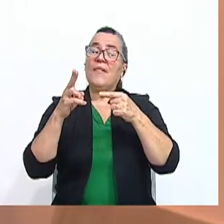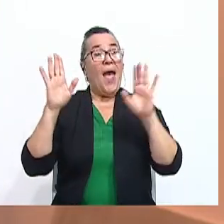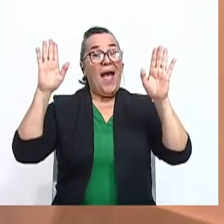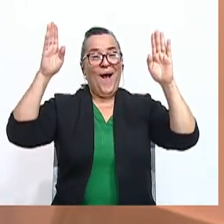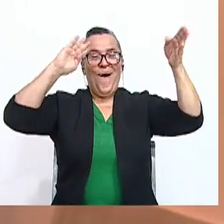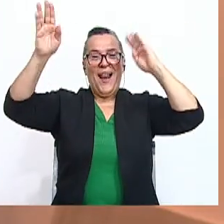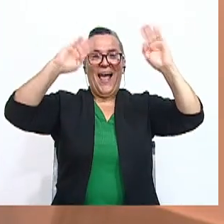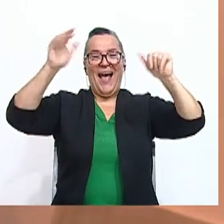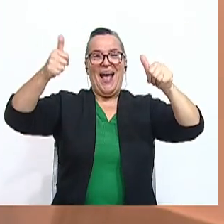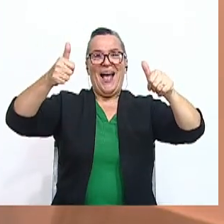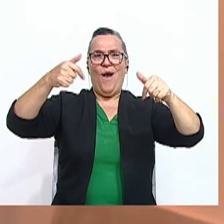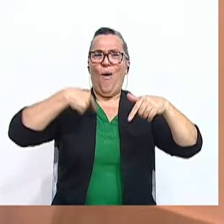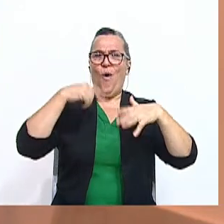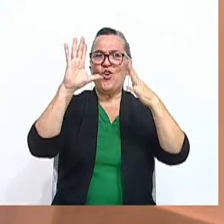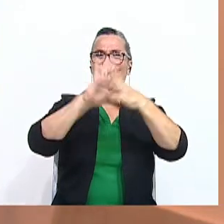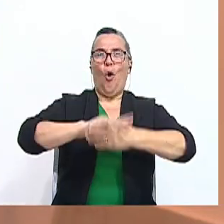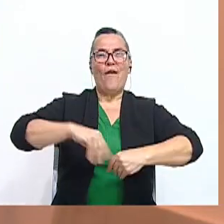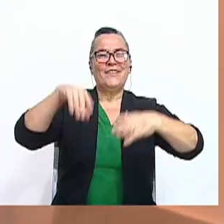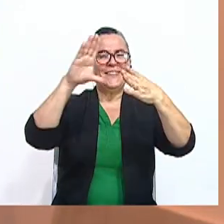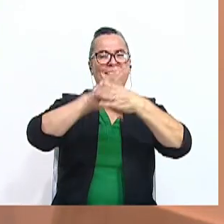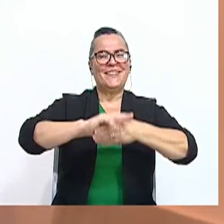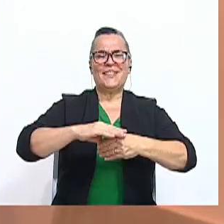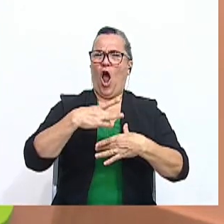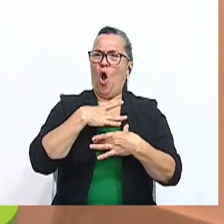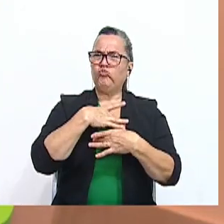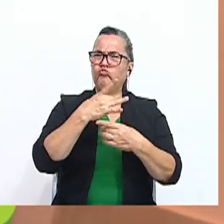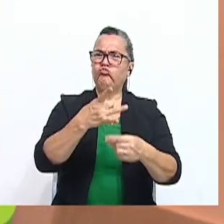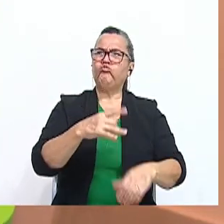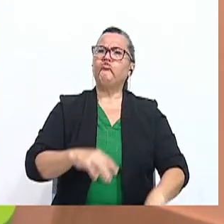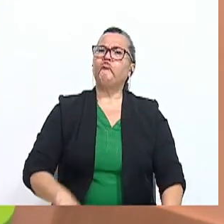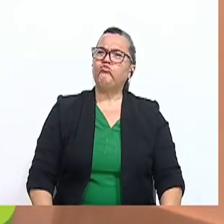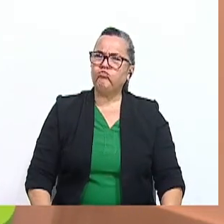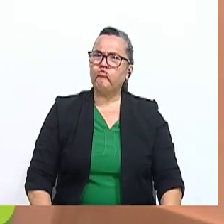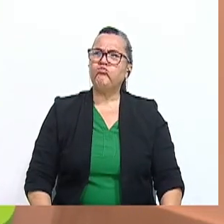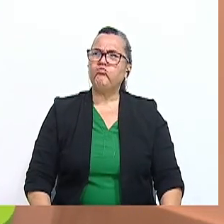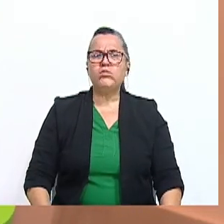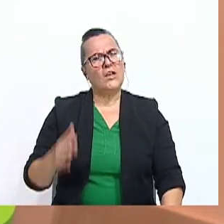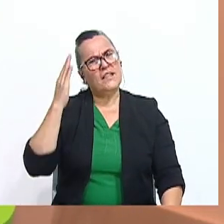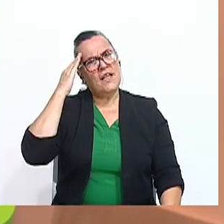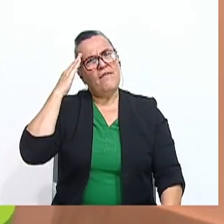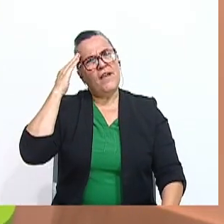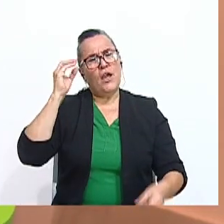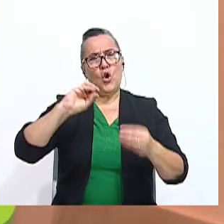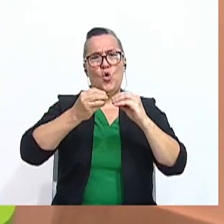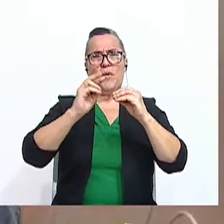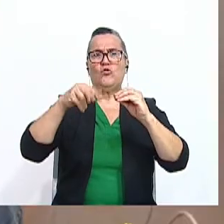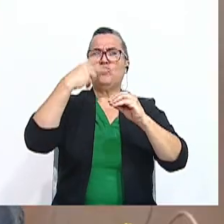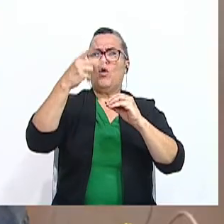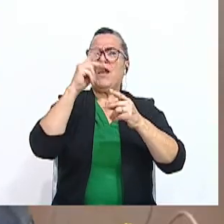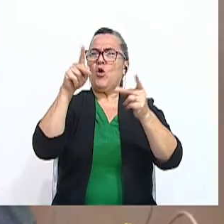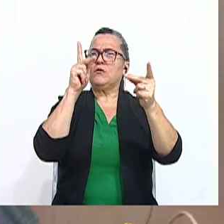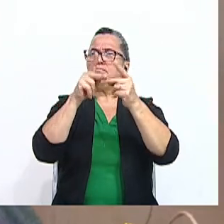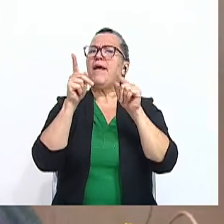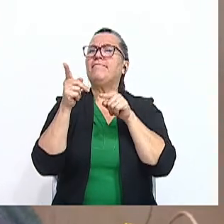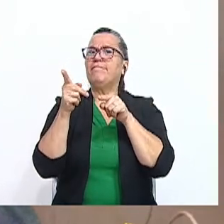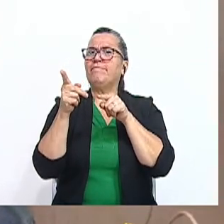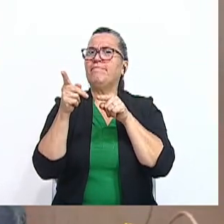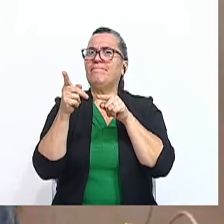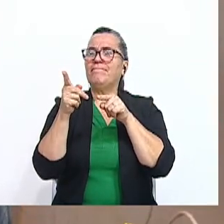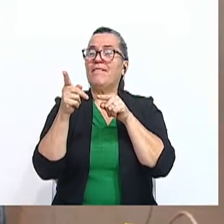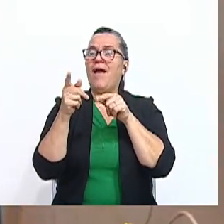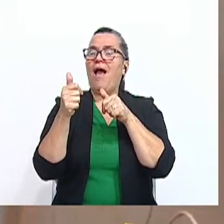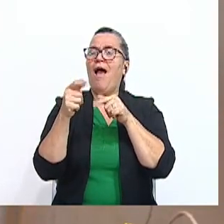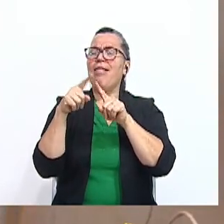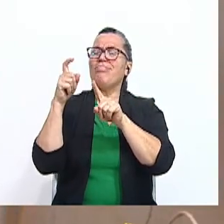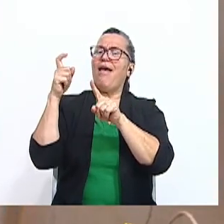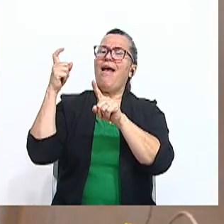Hola, hoy quiero contarles algo muy interesante. ¿Ustedes saben qué son los números cuadrados perfectos? Bueno, todo viene